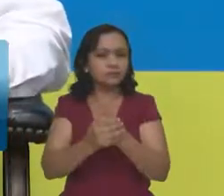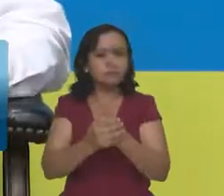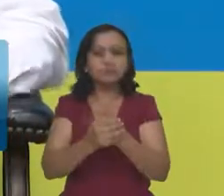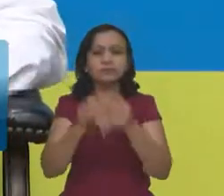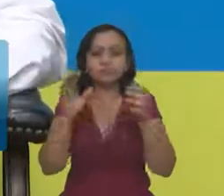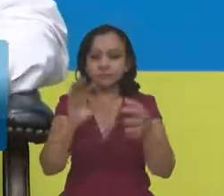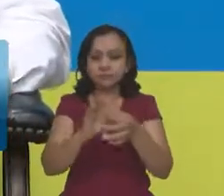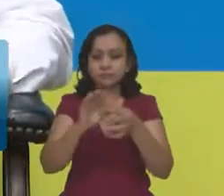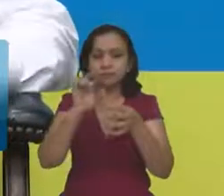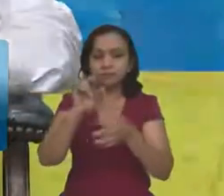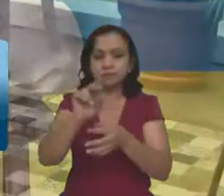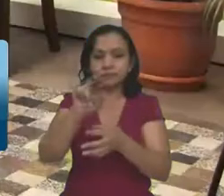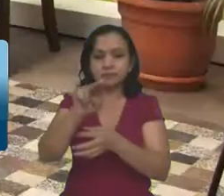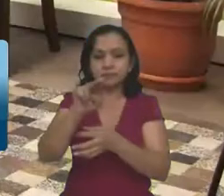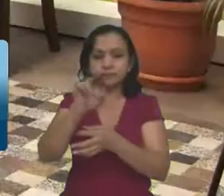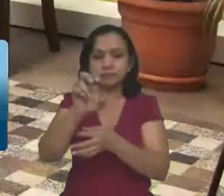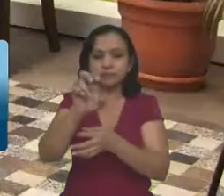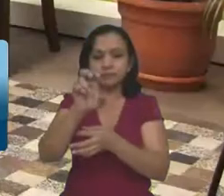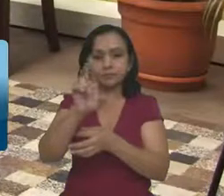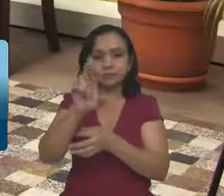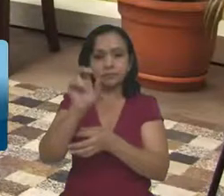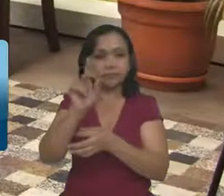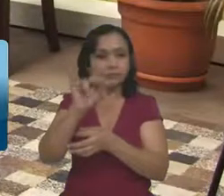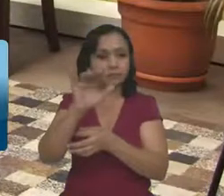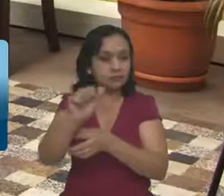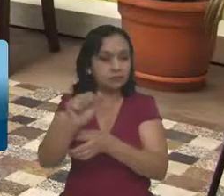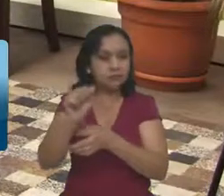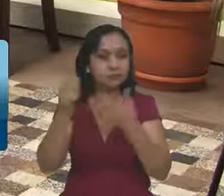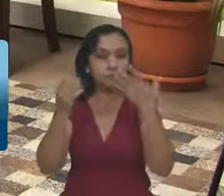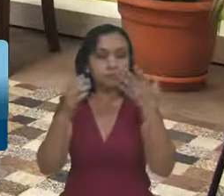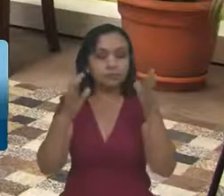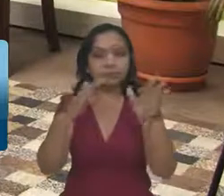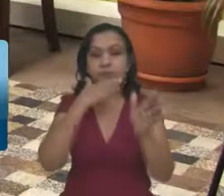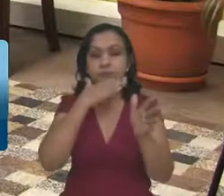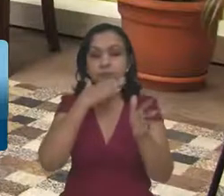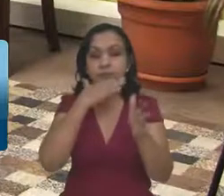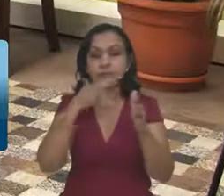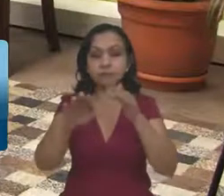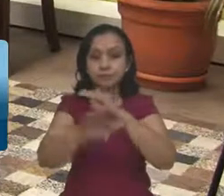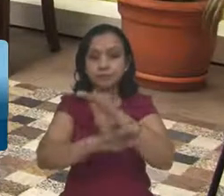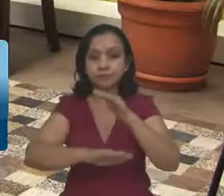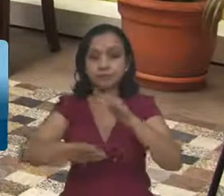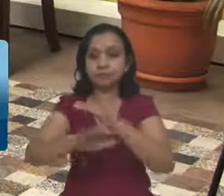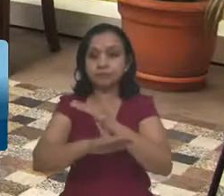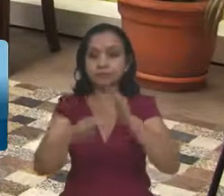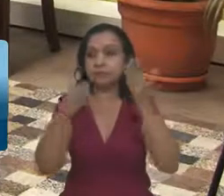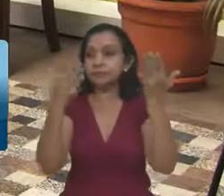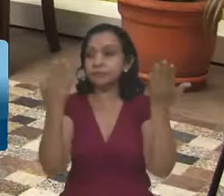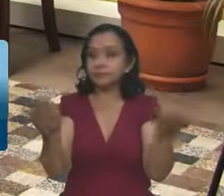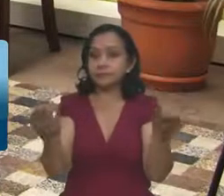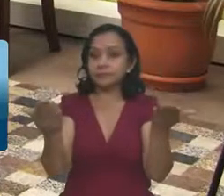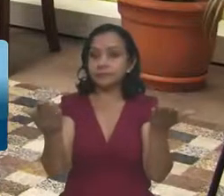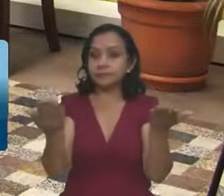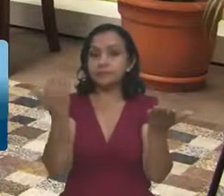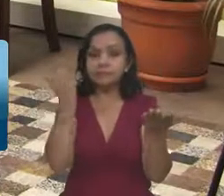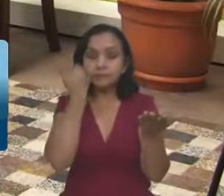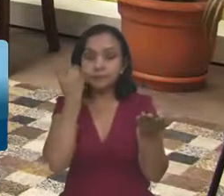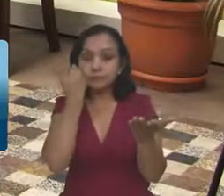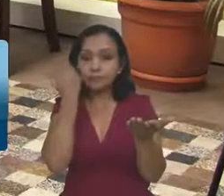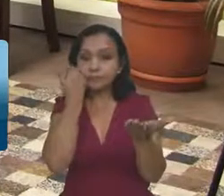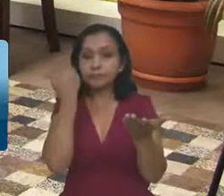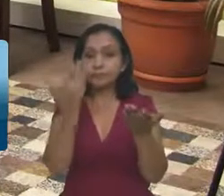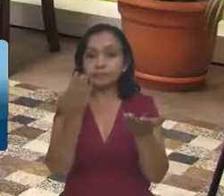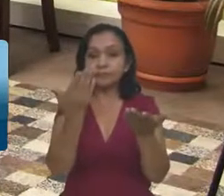es parte de la neuropatía de lo que estábamos hablando. Son complicaciones básicas que cuando hay un efecto, por